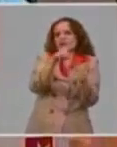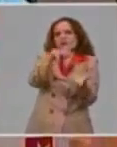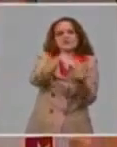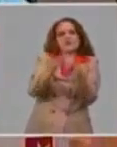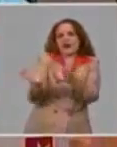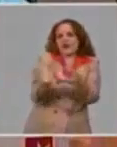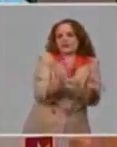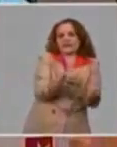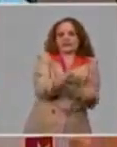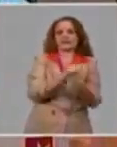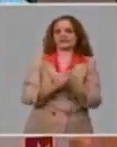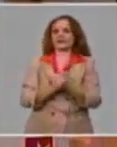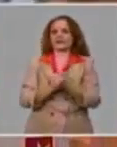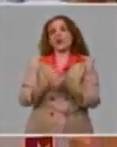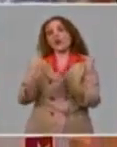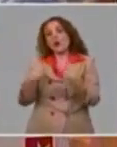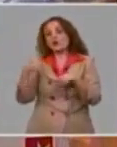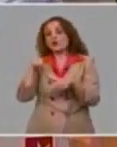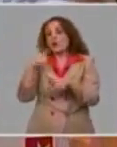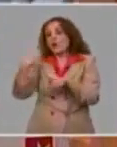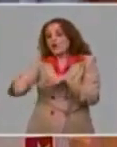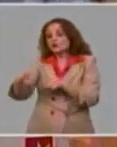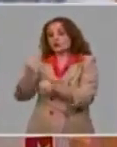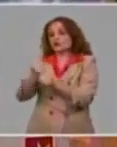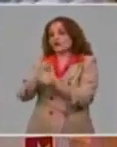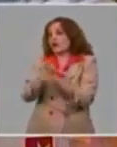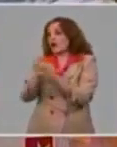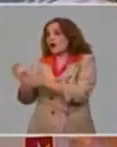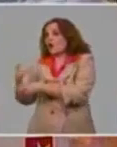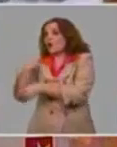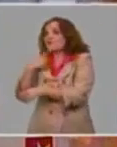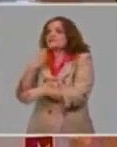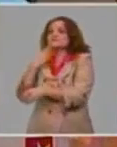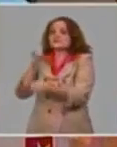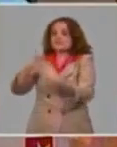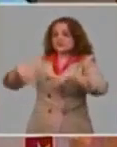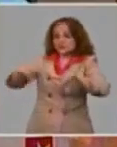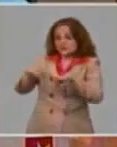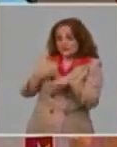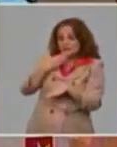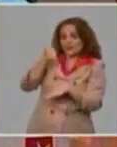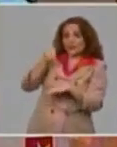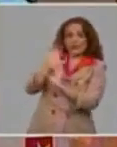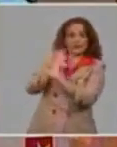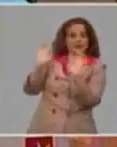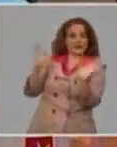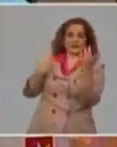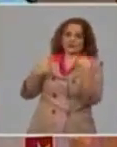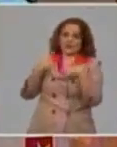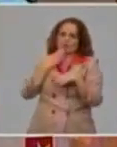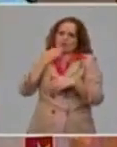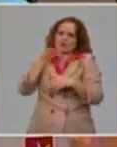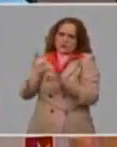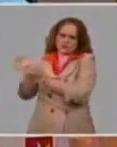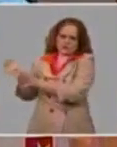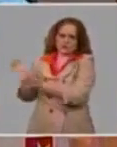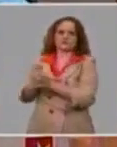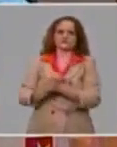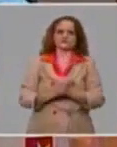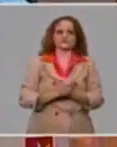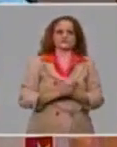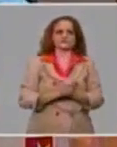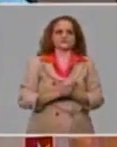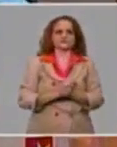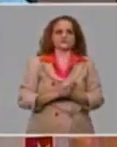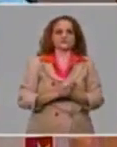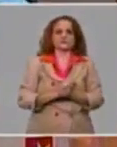algunos que pudimos ponerlo a trabajar, los pusimos a trabajar en mejores condiciones, en mejores lugares. Y otros que no son